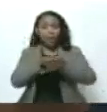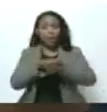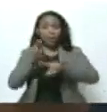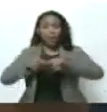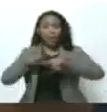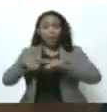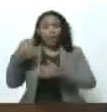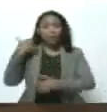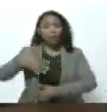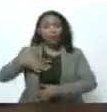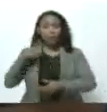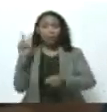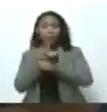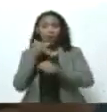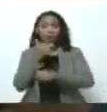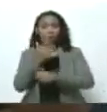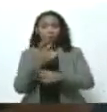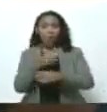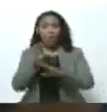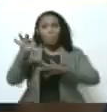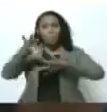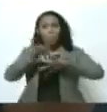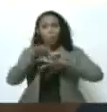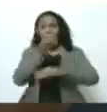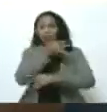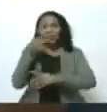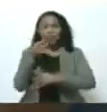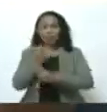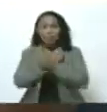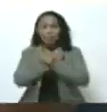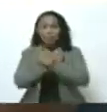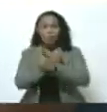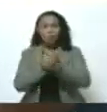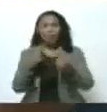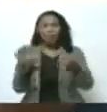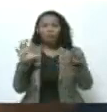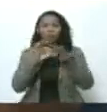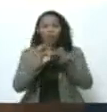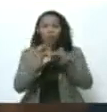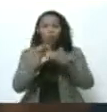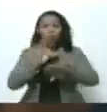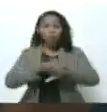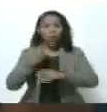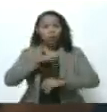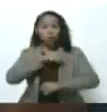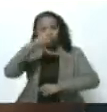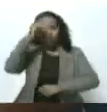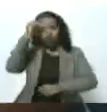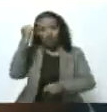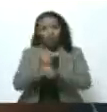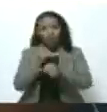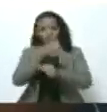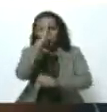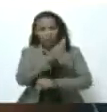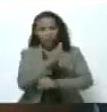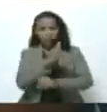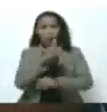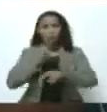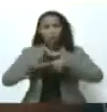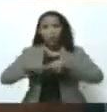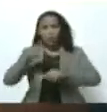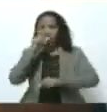Vulnerados. Un matrimonio perfecto, amoroso. ¿Por qué? Porque aquí trabajamos directamente con los niños